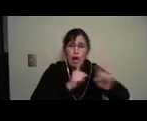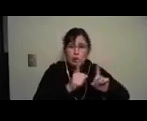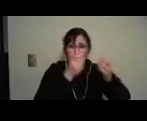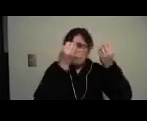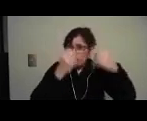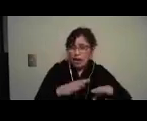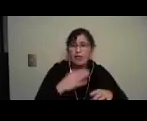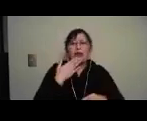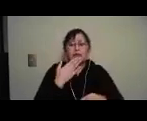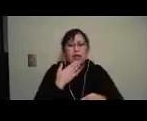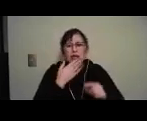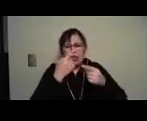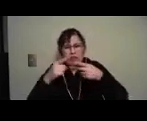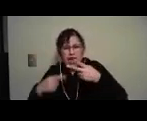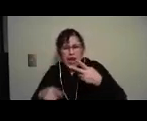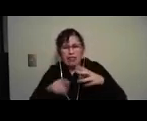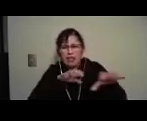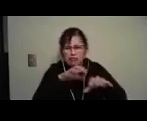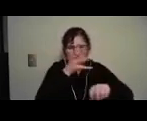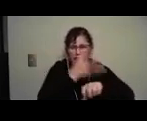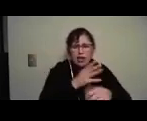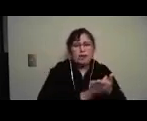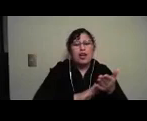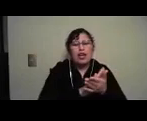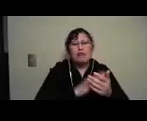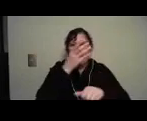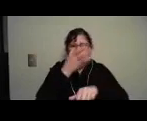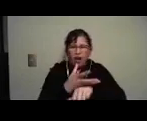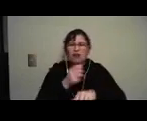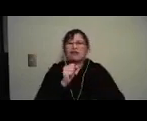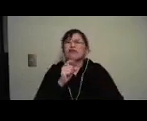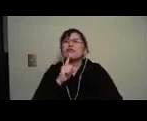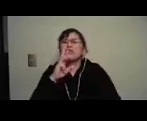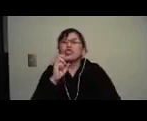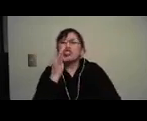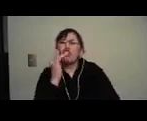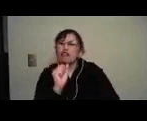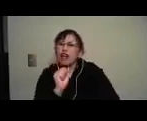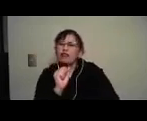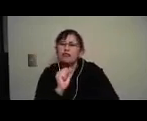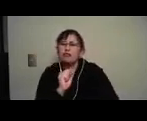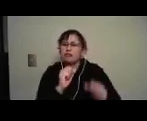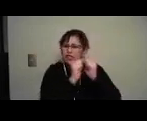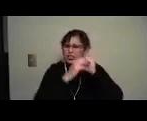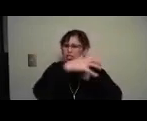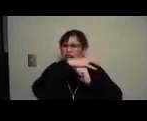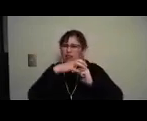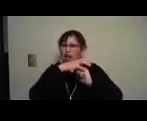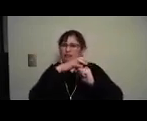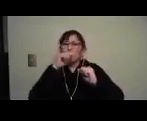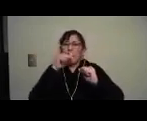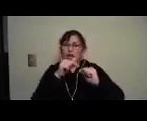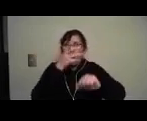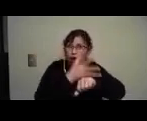cerebral había una atrofia cerebral con algunas formaciones anormales, ¿cierto?, que él describió